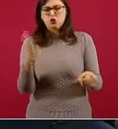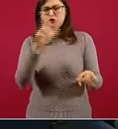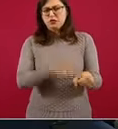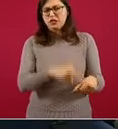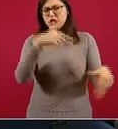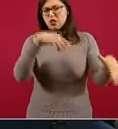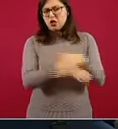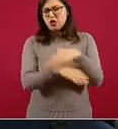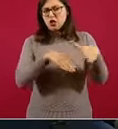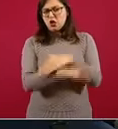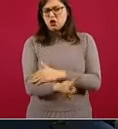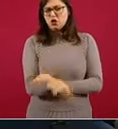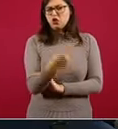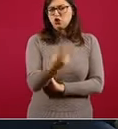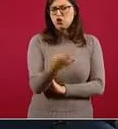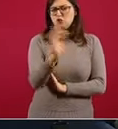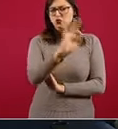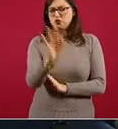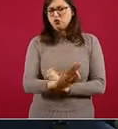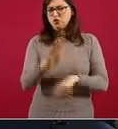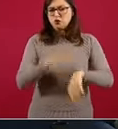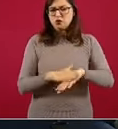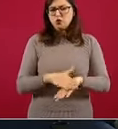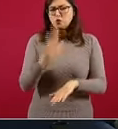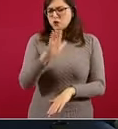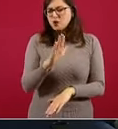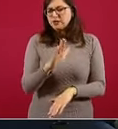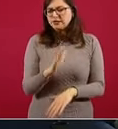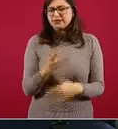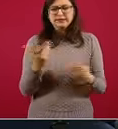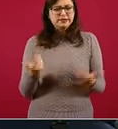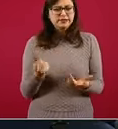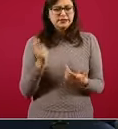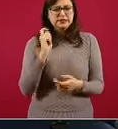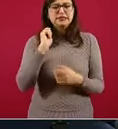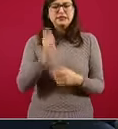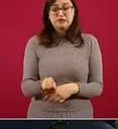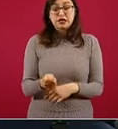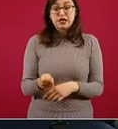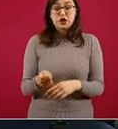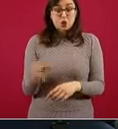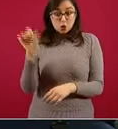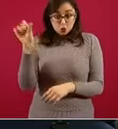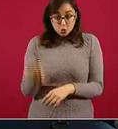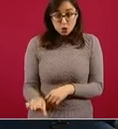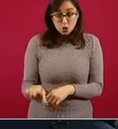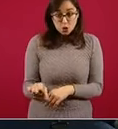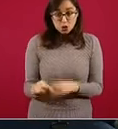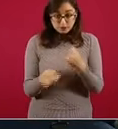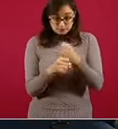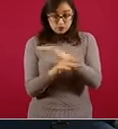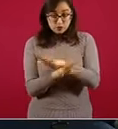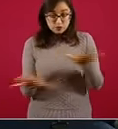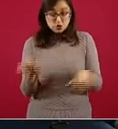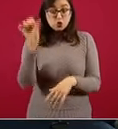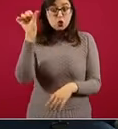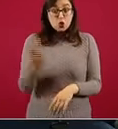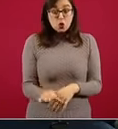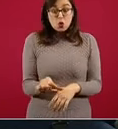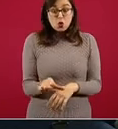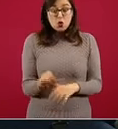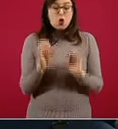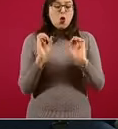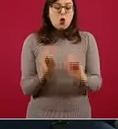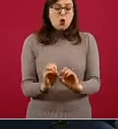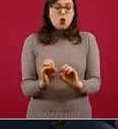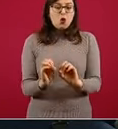en 18.603. ¿Estos datos son actualizados, es decir, del día de hoy, o estamos hablando de las